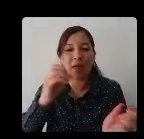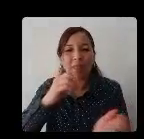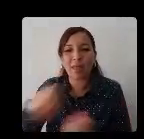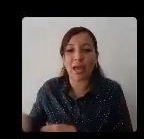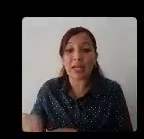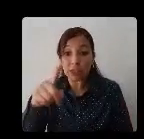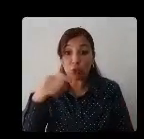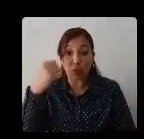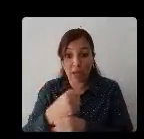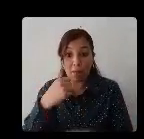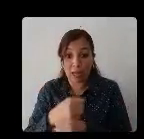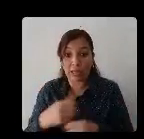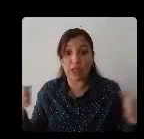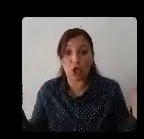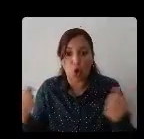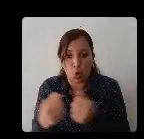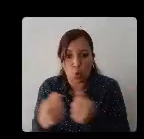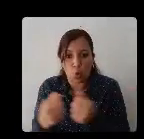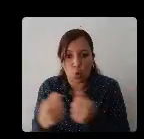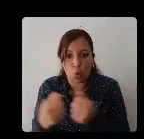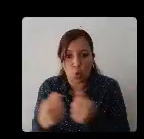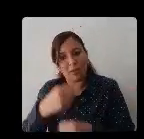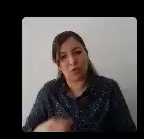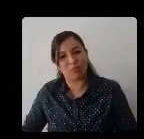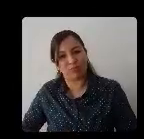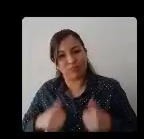cómo se pueden contactar contigo.